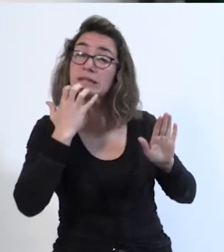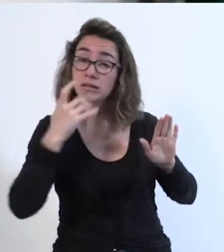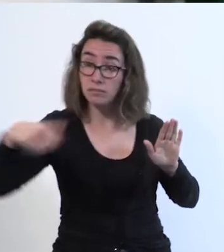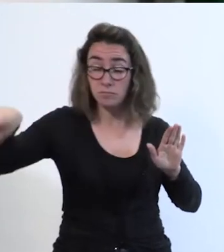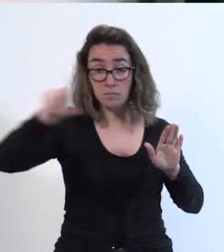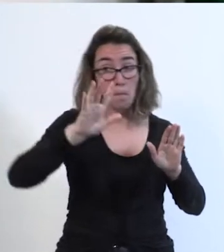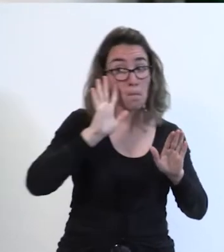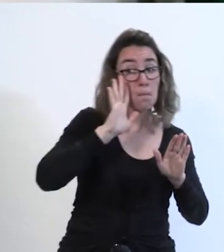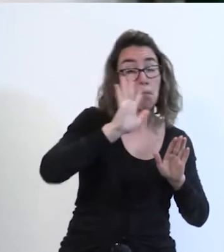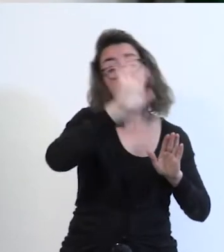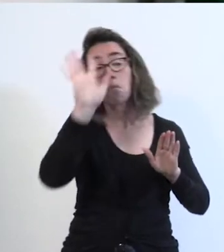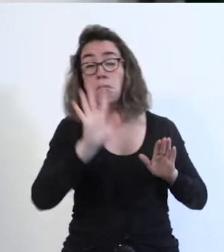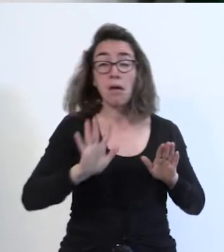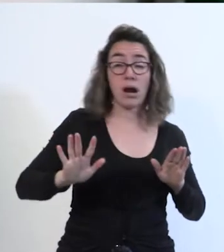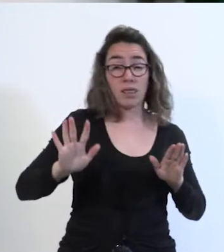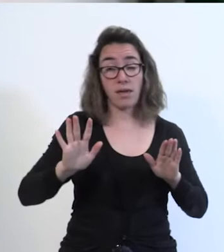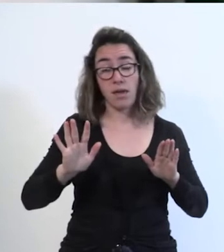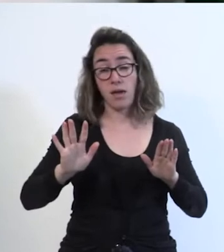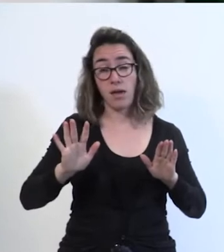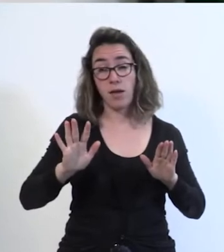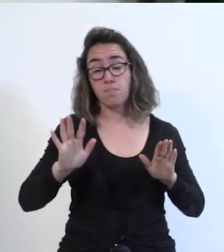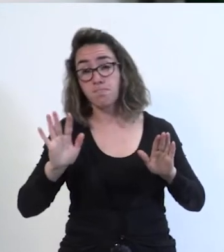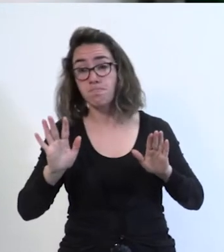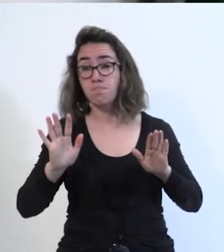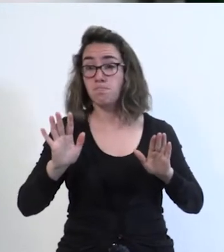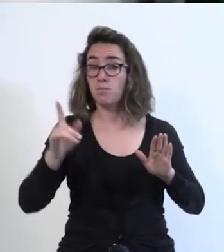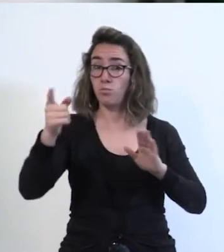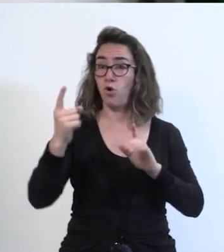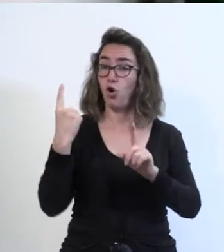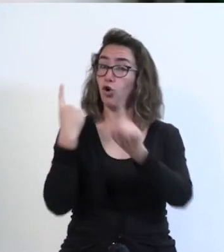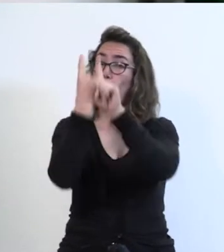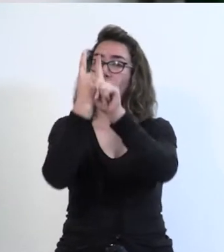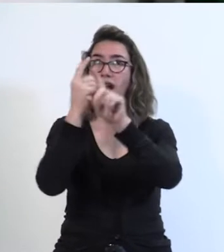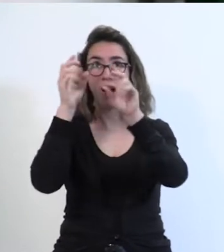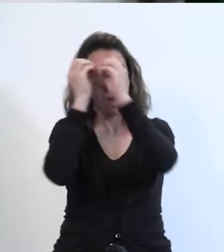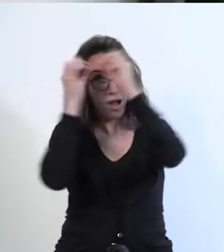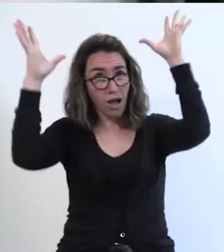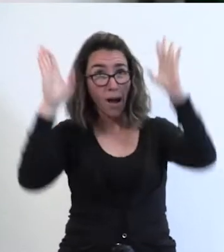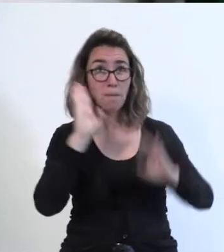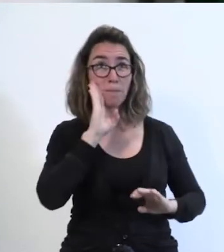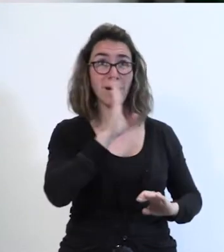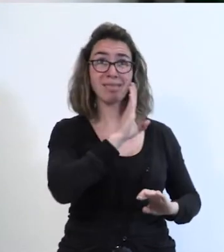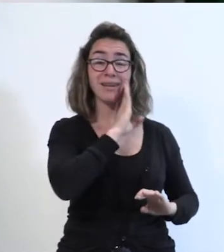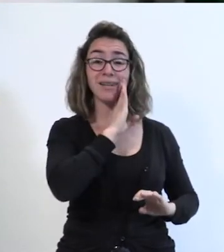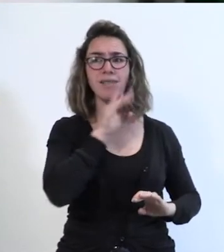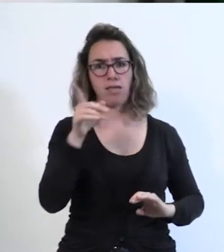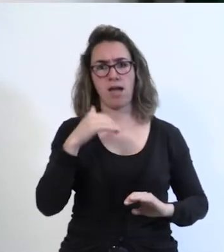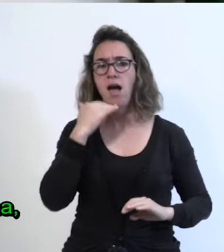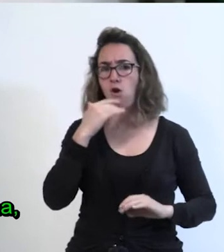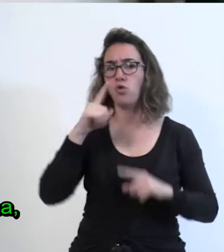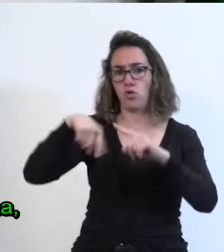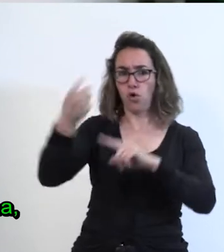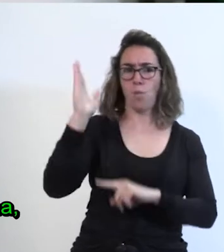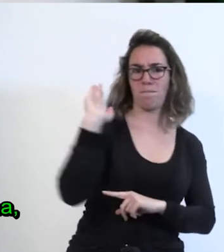aquella que parece que ha cuestionado el mandato de la maternidad, tiene un castigo ejemplar.